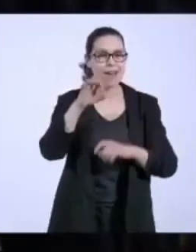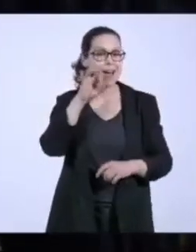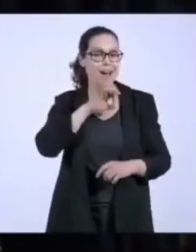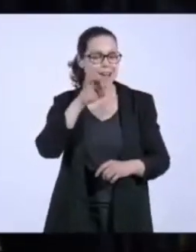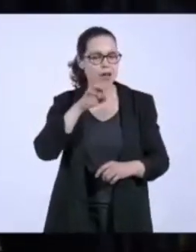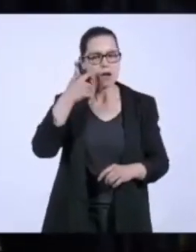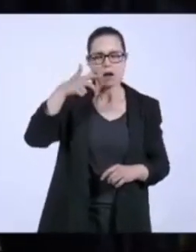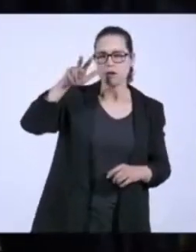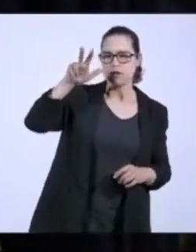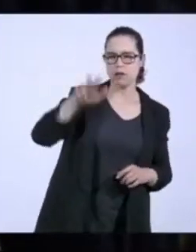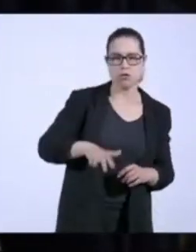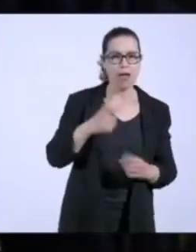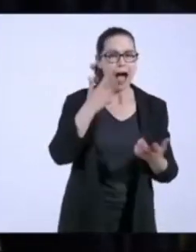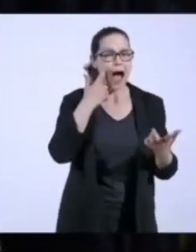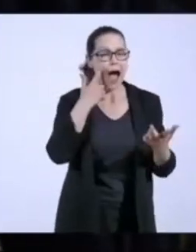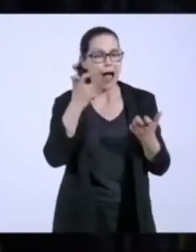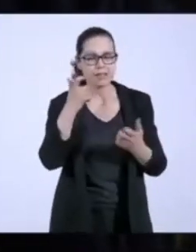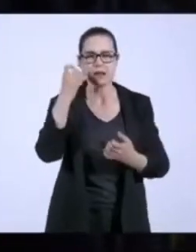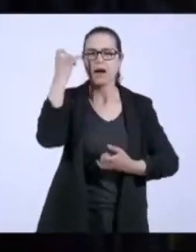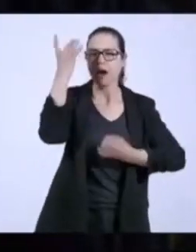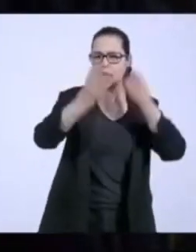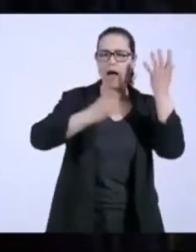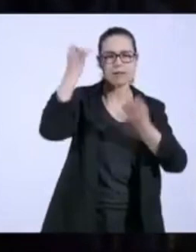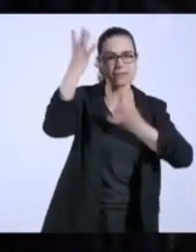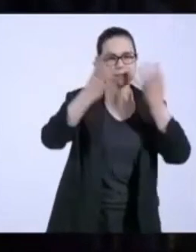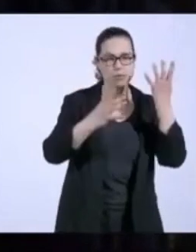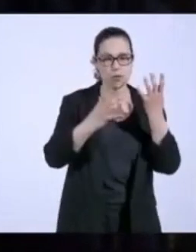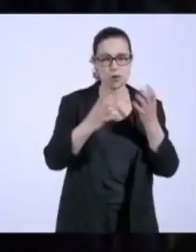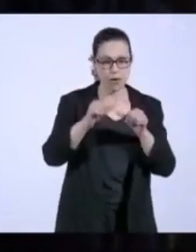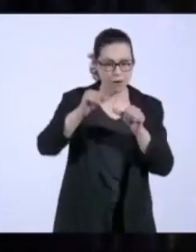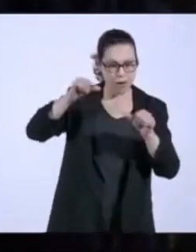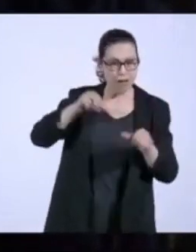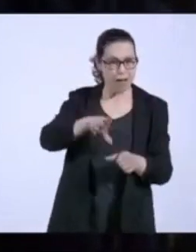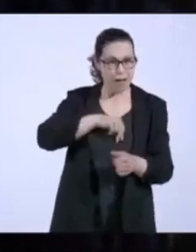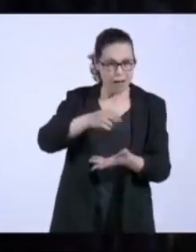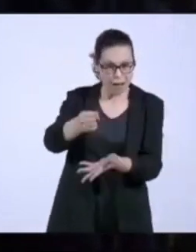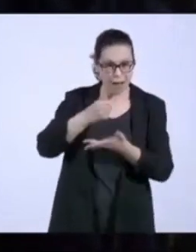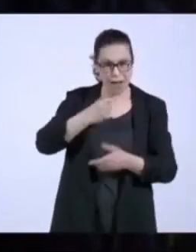creación que un fotógrafo reciba por vez primeira este premio.